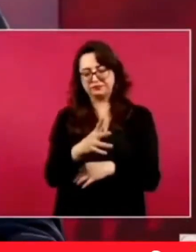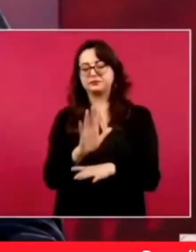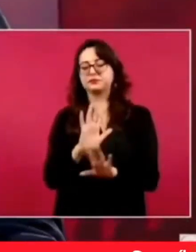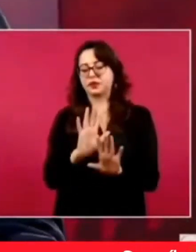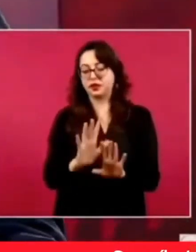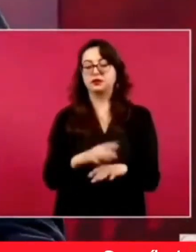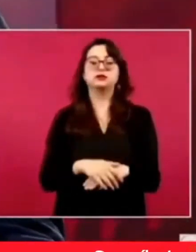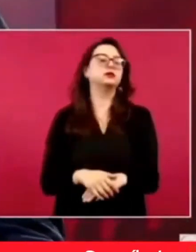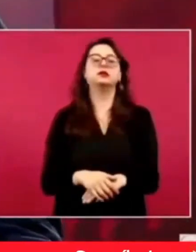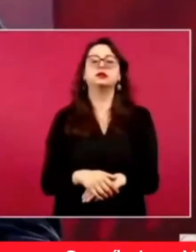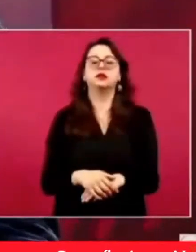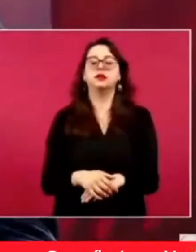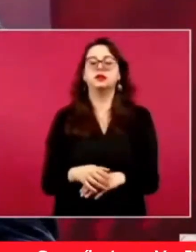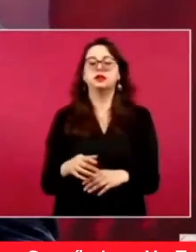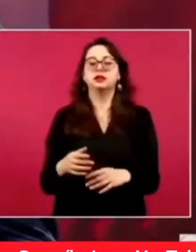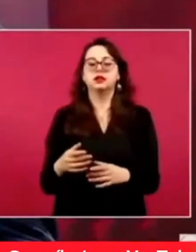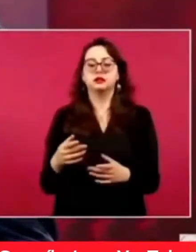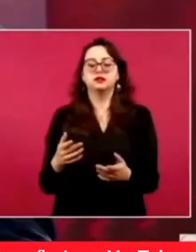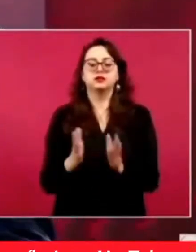Pero bueno, los historiadores